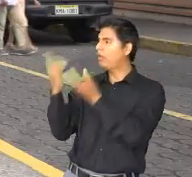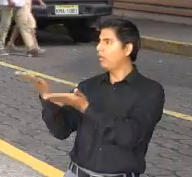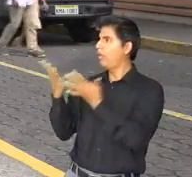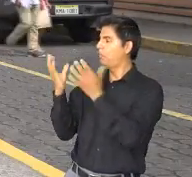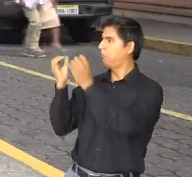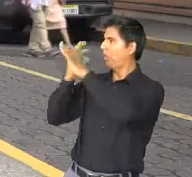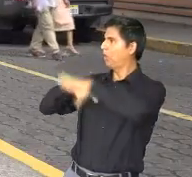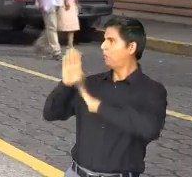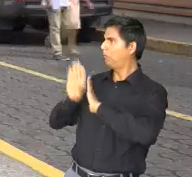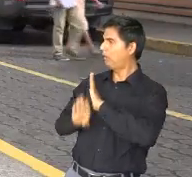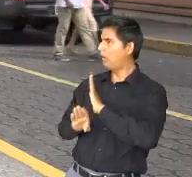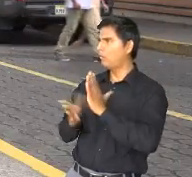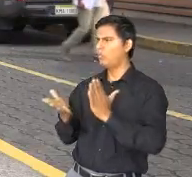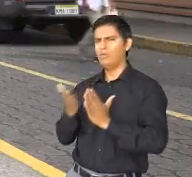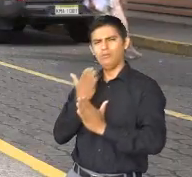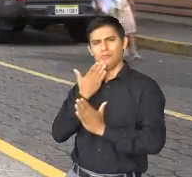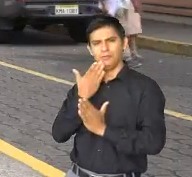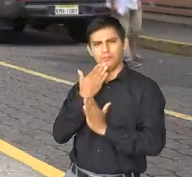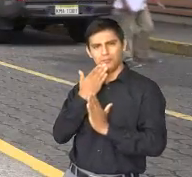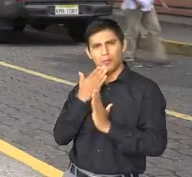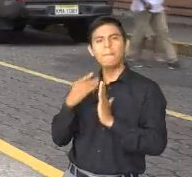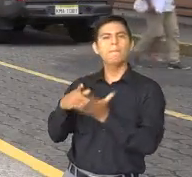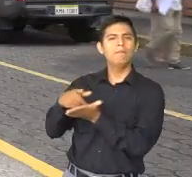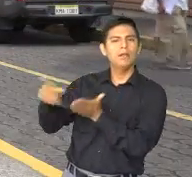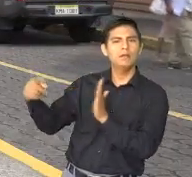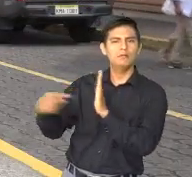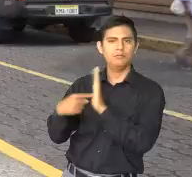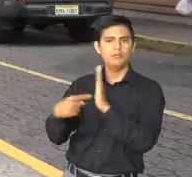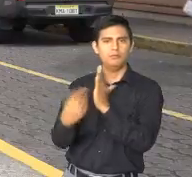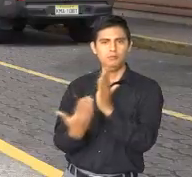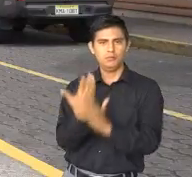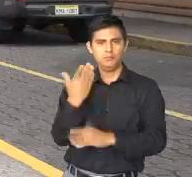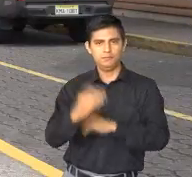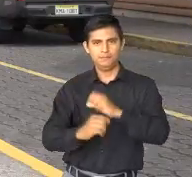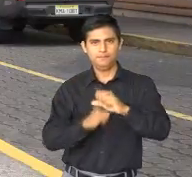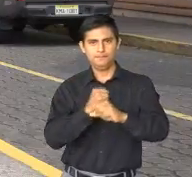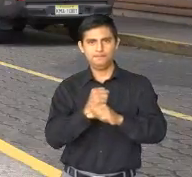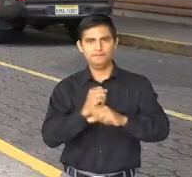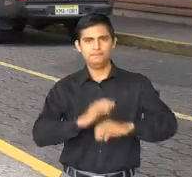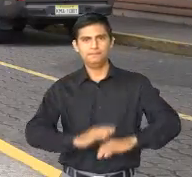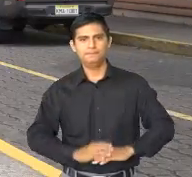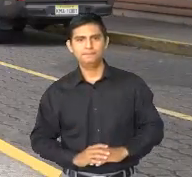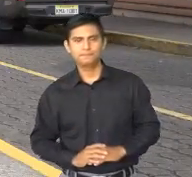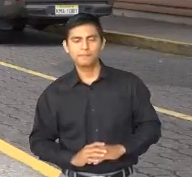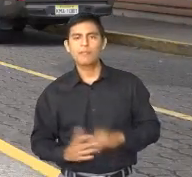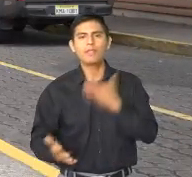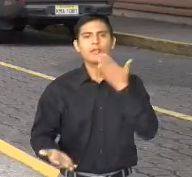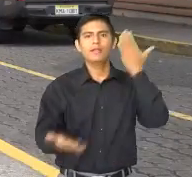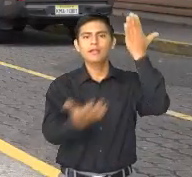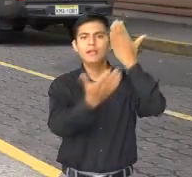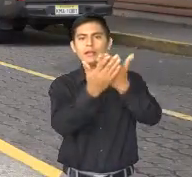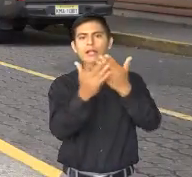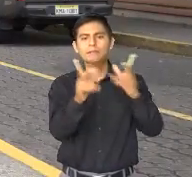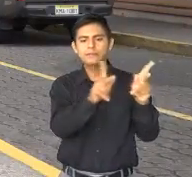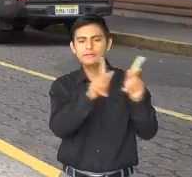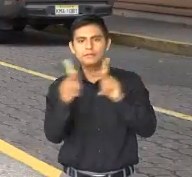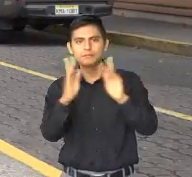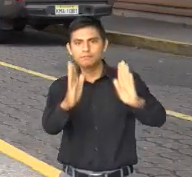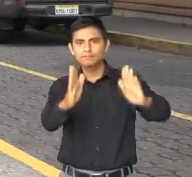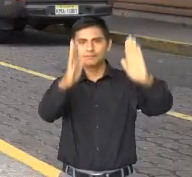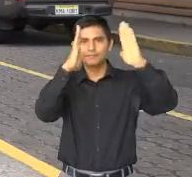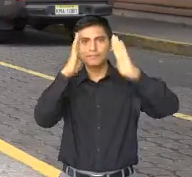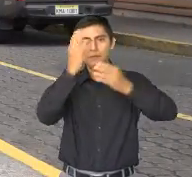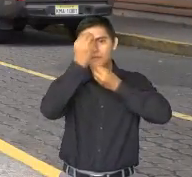los contribuyentes de sus pagos a inicios de este nuevo año. Muchísimas gracias por permitirnos